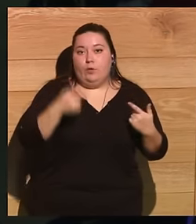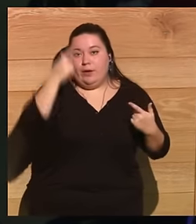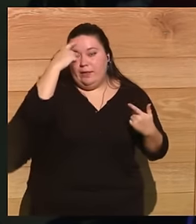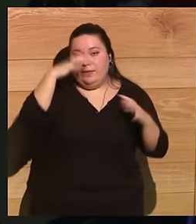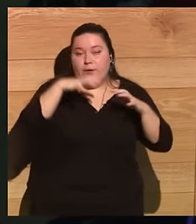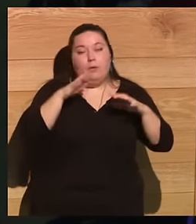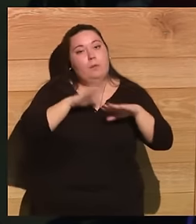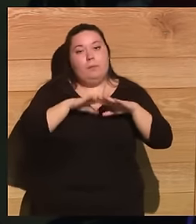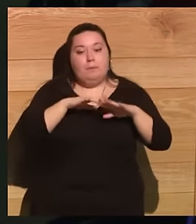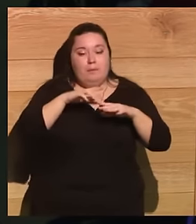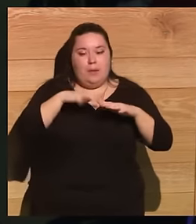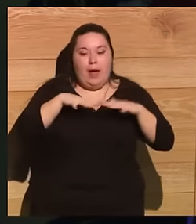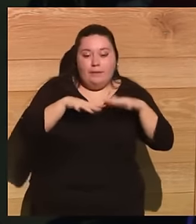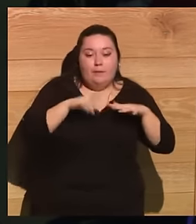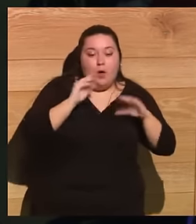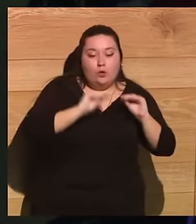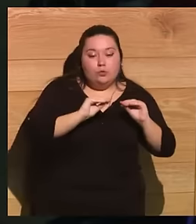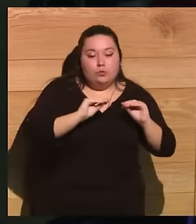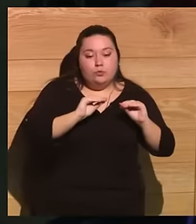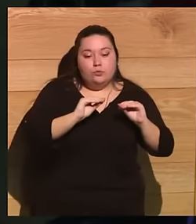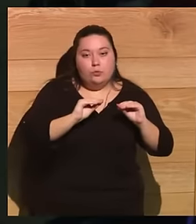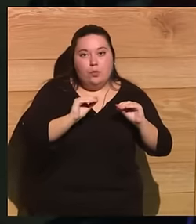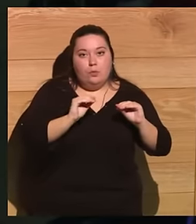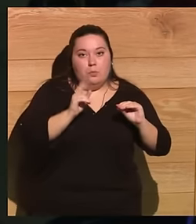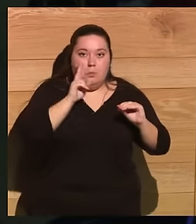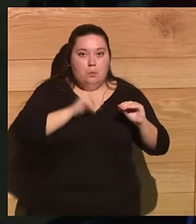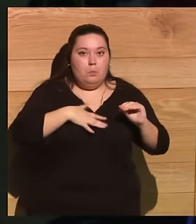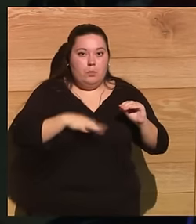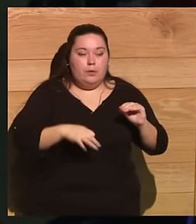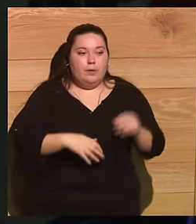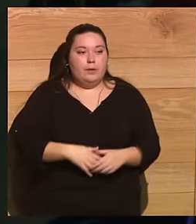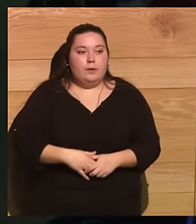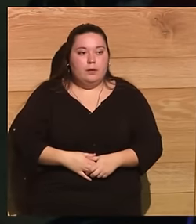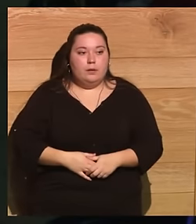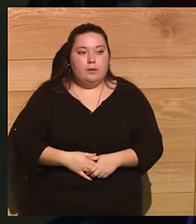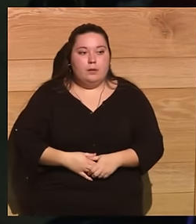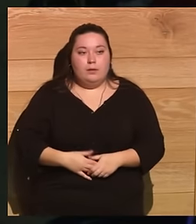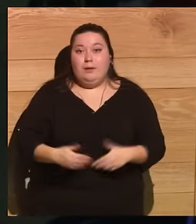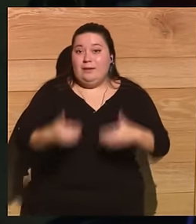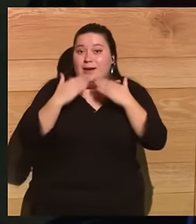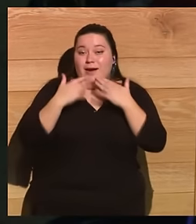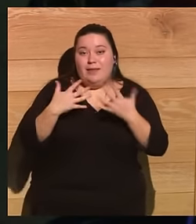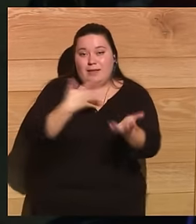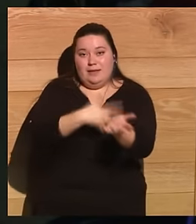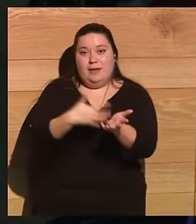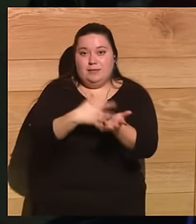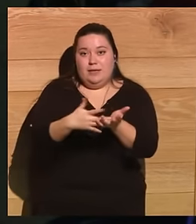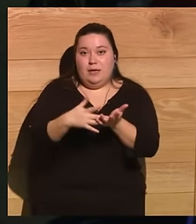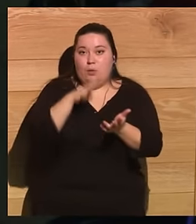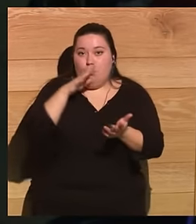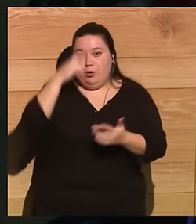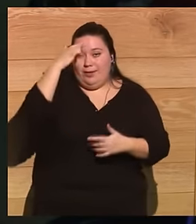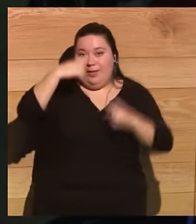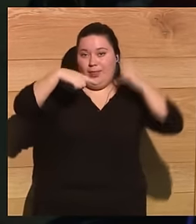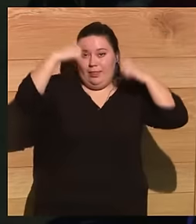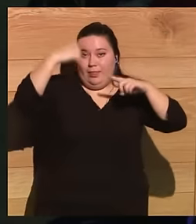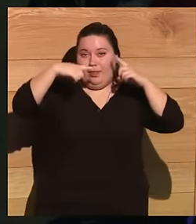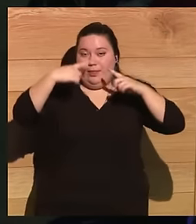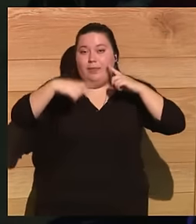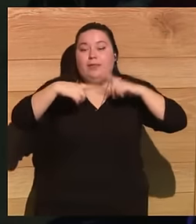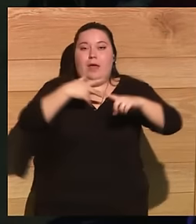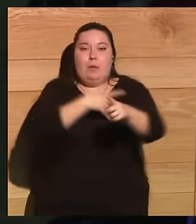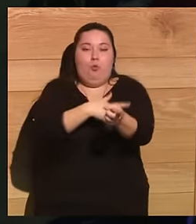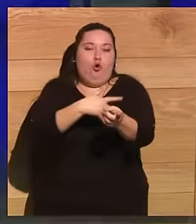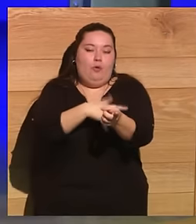para ver su actividad, aprovechando el hecho de que hay sangre que está circulando y que tiene hemoglobina,